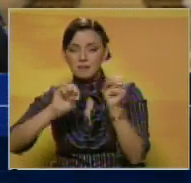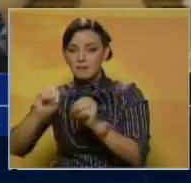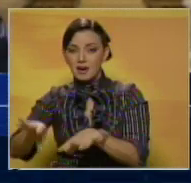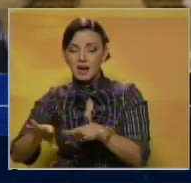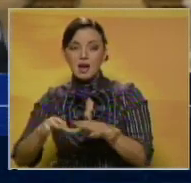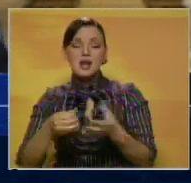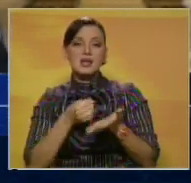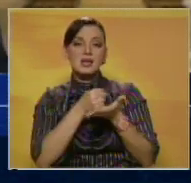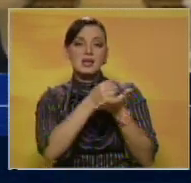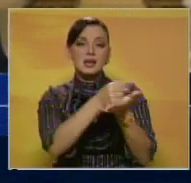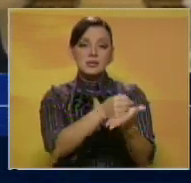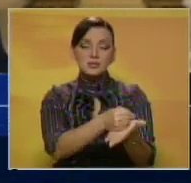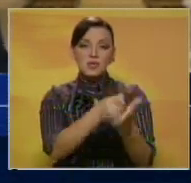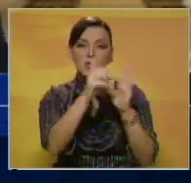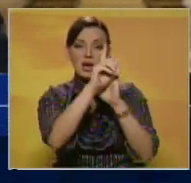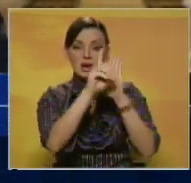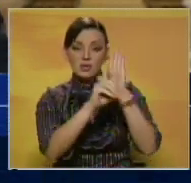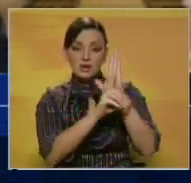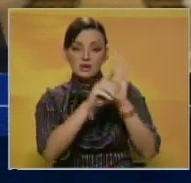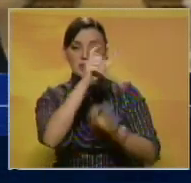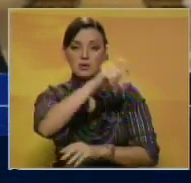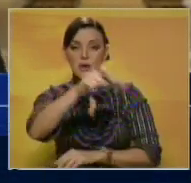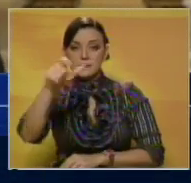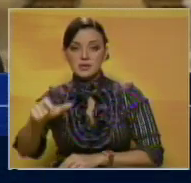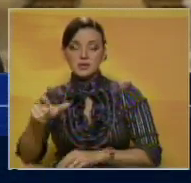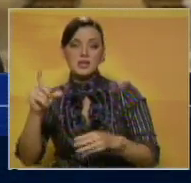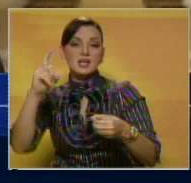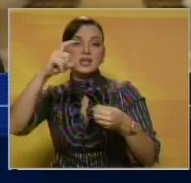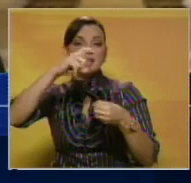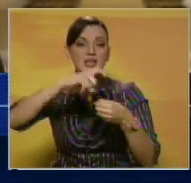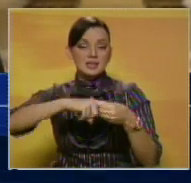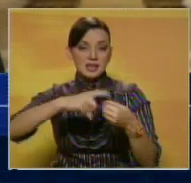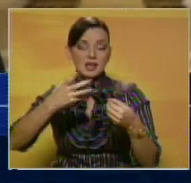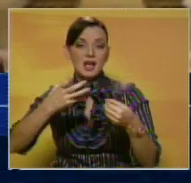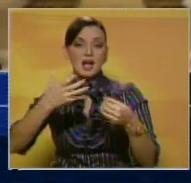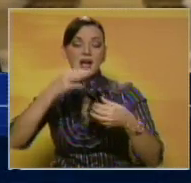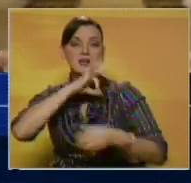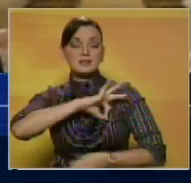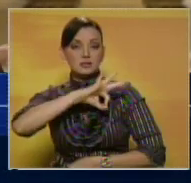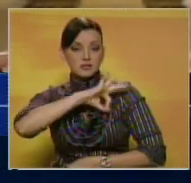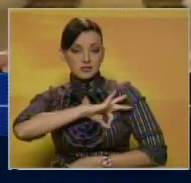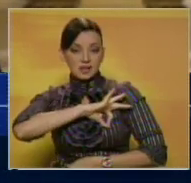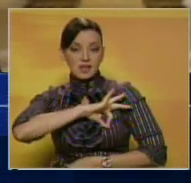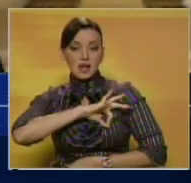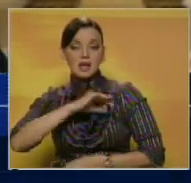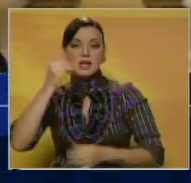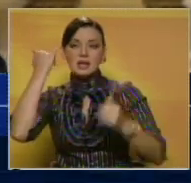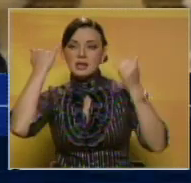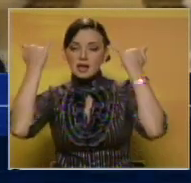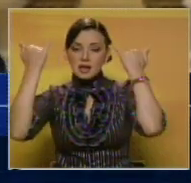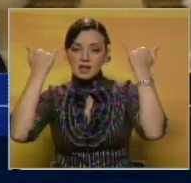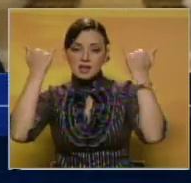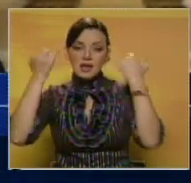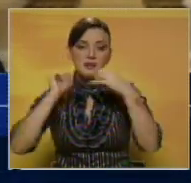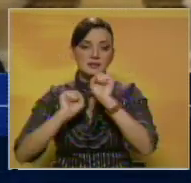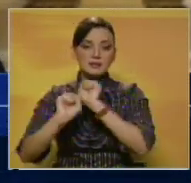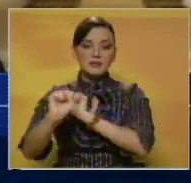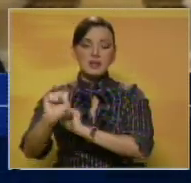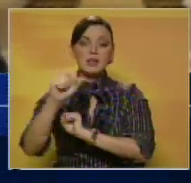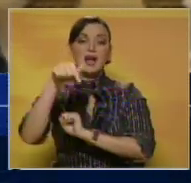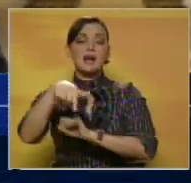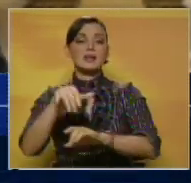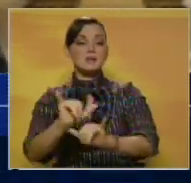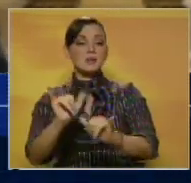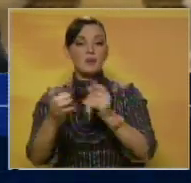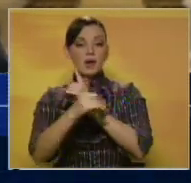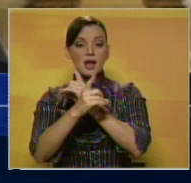derechos de las víctimas y se reincorporen a la sociedad para defender sus ideas desde la democracia